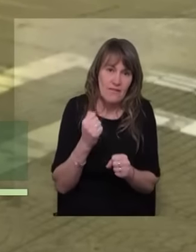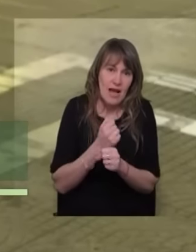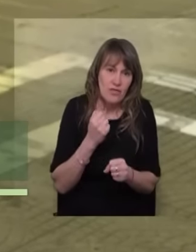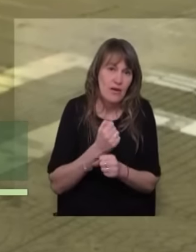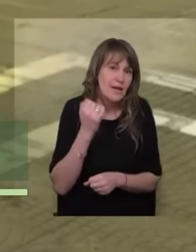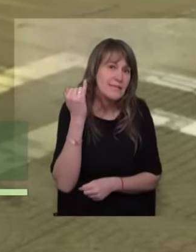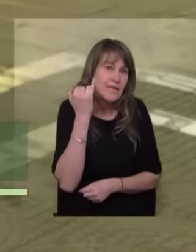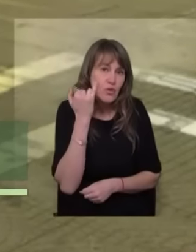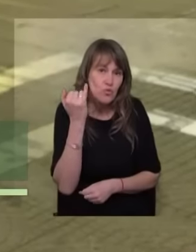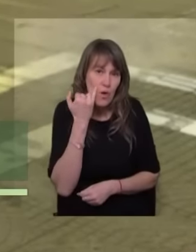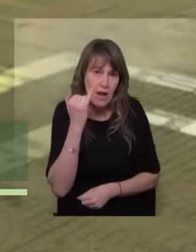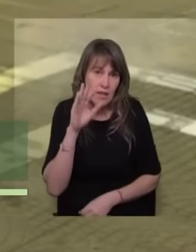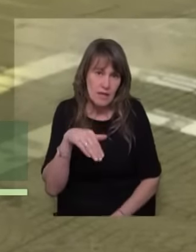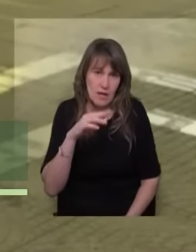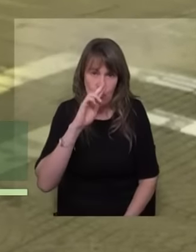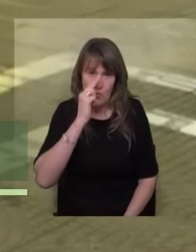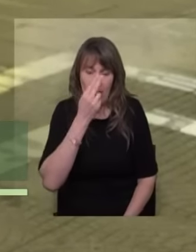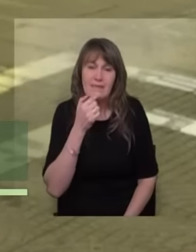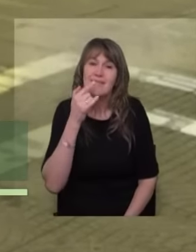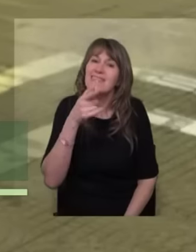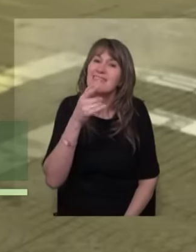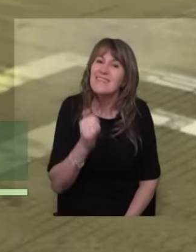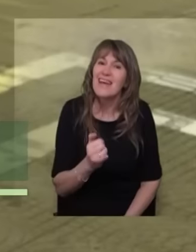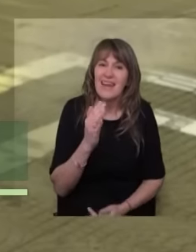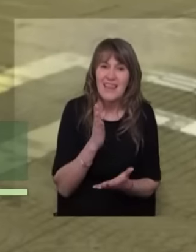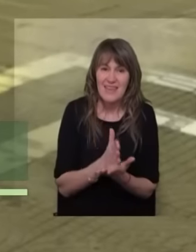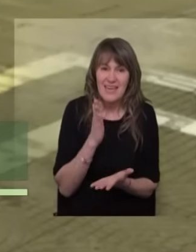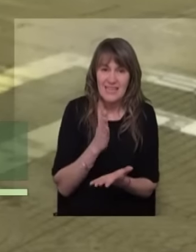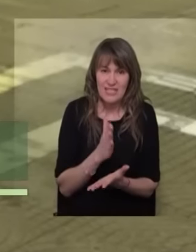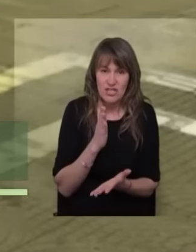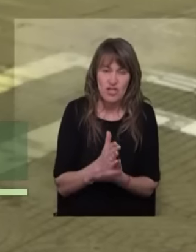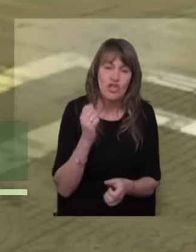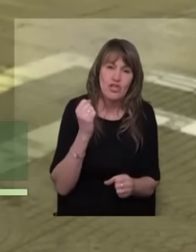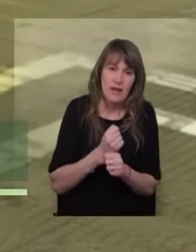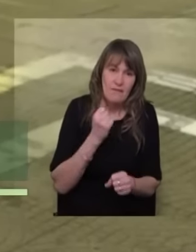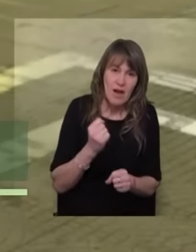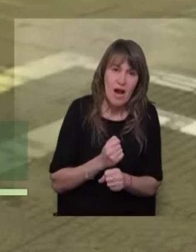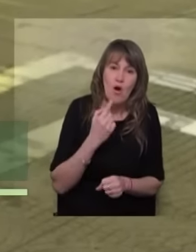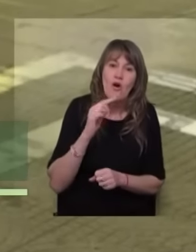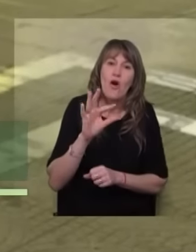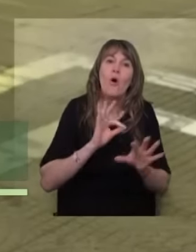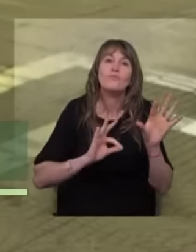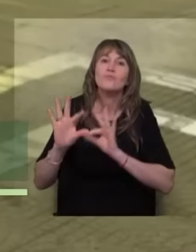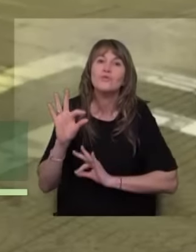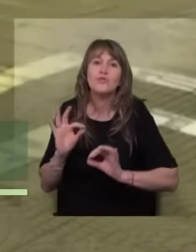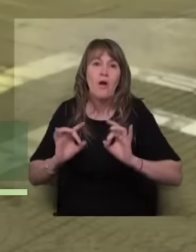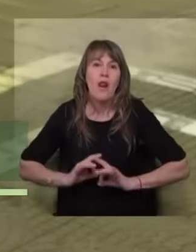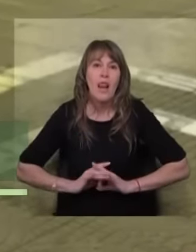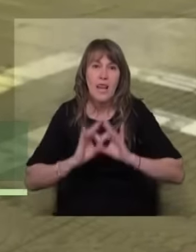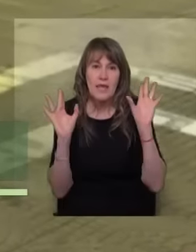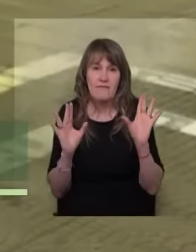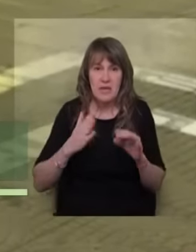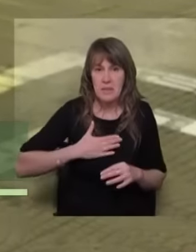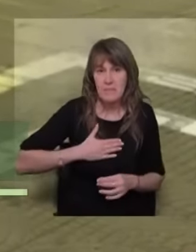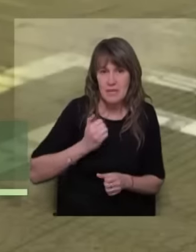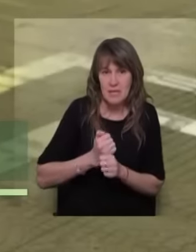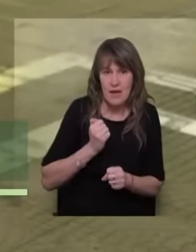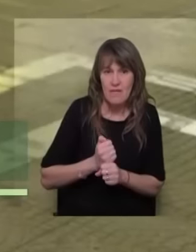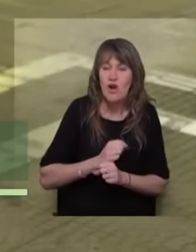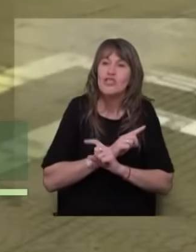Uruguay reivindican su derecho al trabajo a la opción libre de su oficio y profesión y a una vida libre de